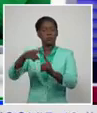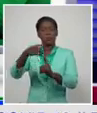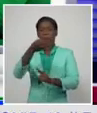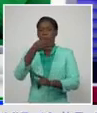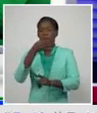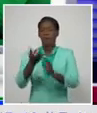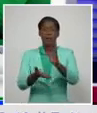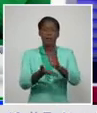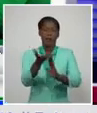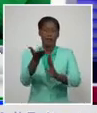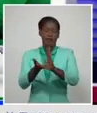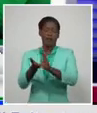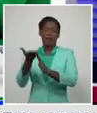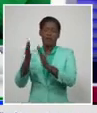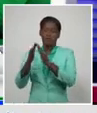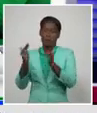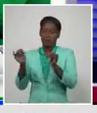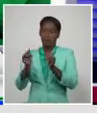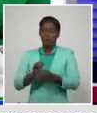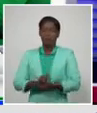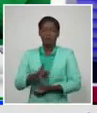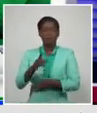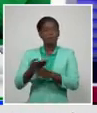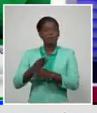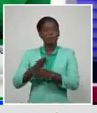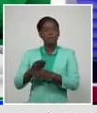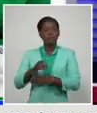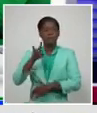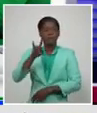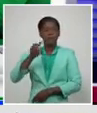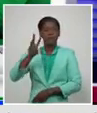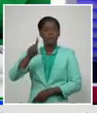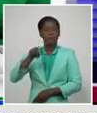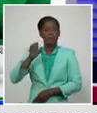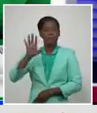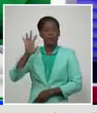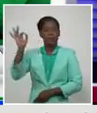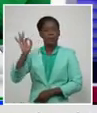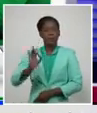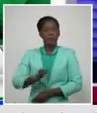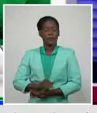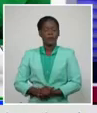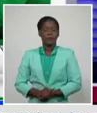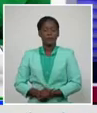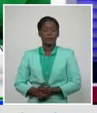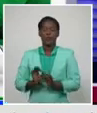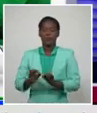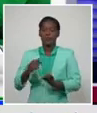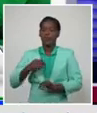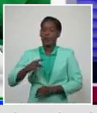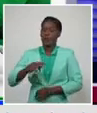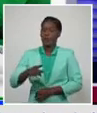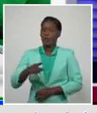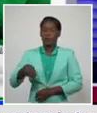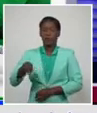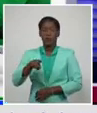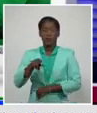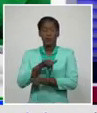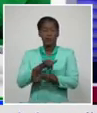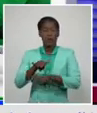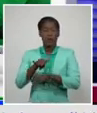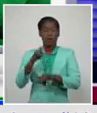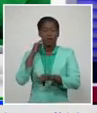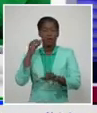alta. Estamos hablando del 93,5%. Y como siempre digo, no exentos